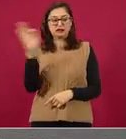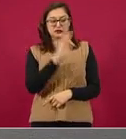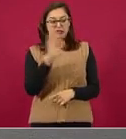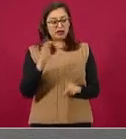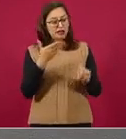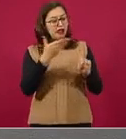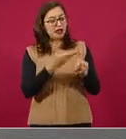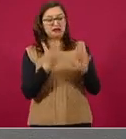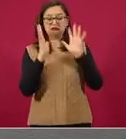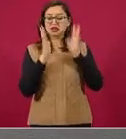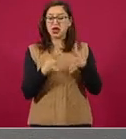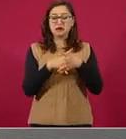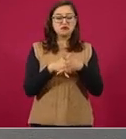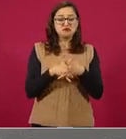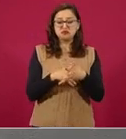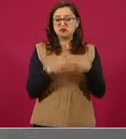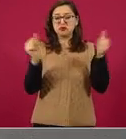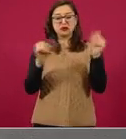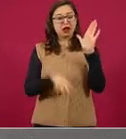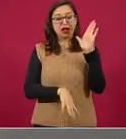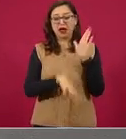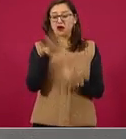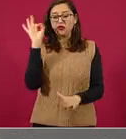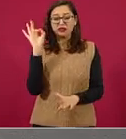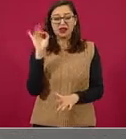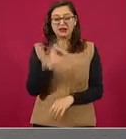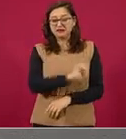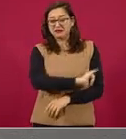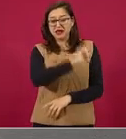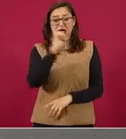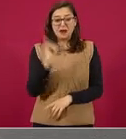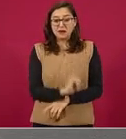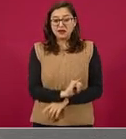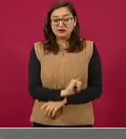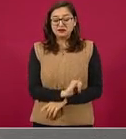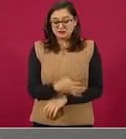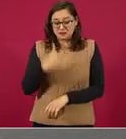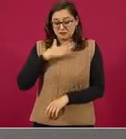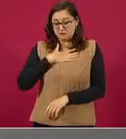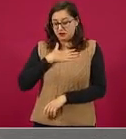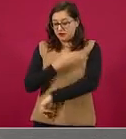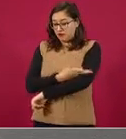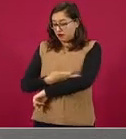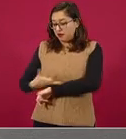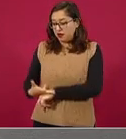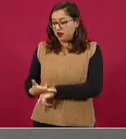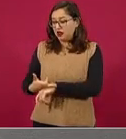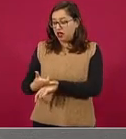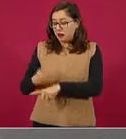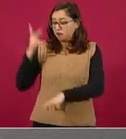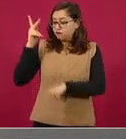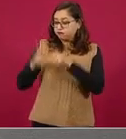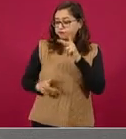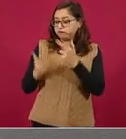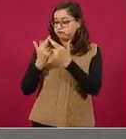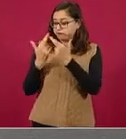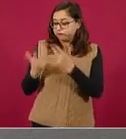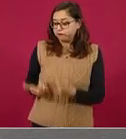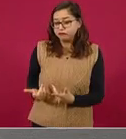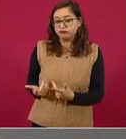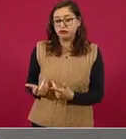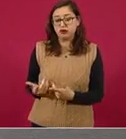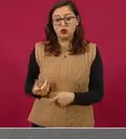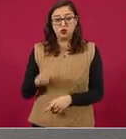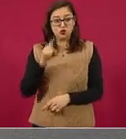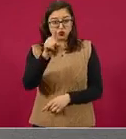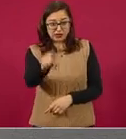de desaparecidos y la mía a las miles de familias incompletas en el país. Estoy segura que si fuera usted, si fuera